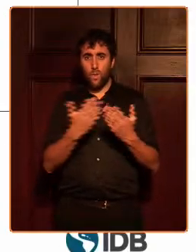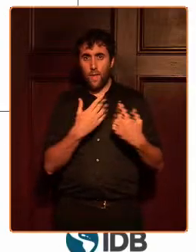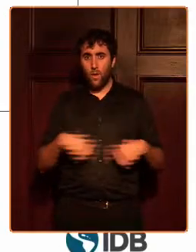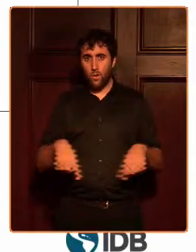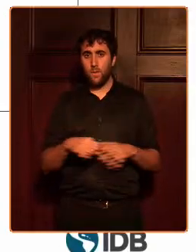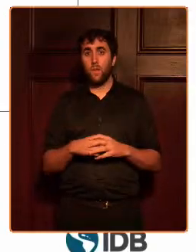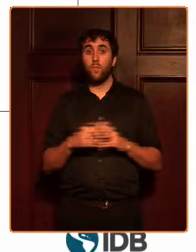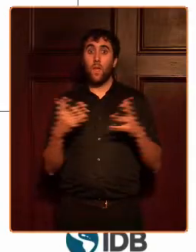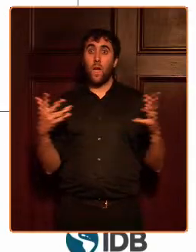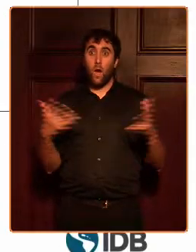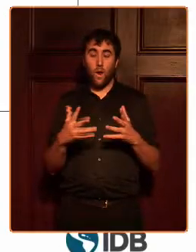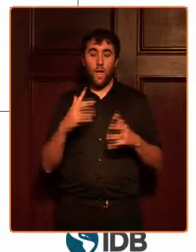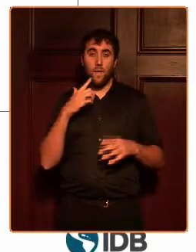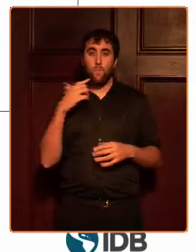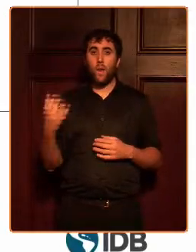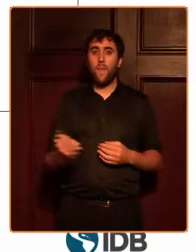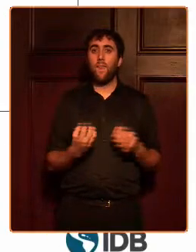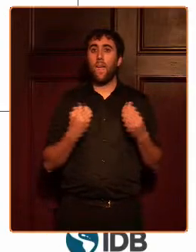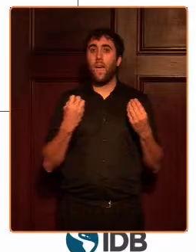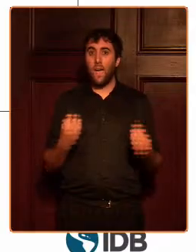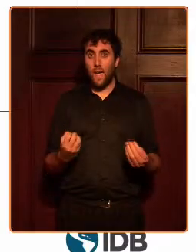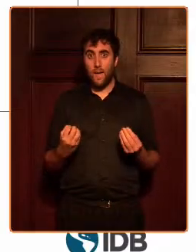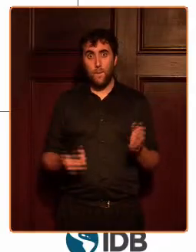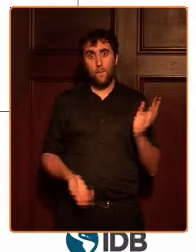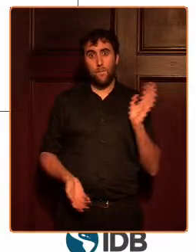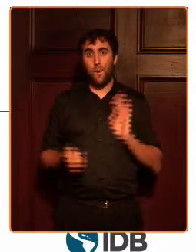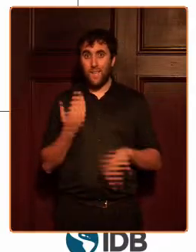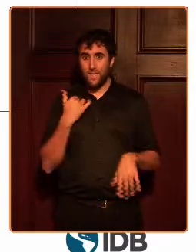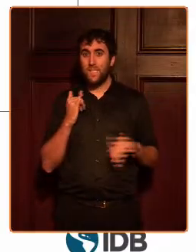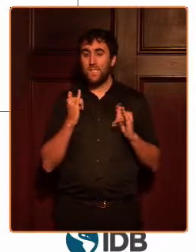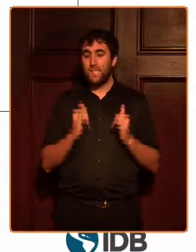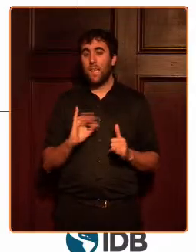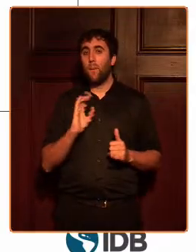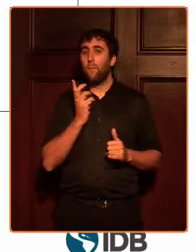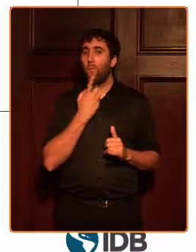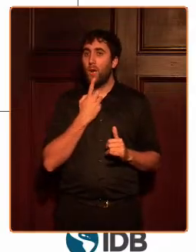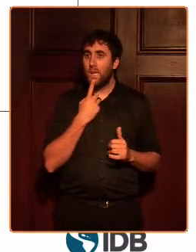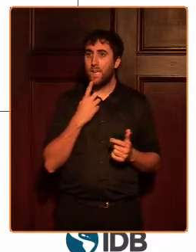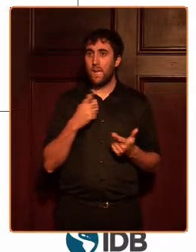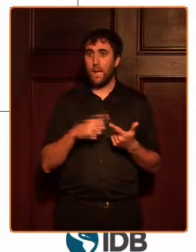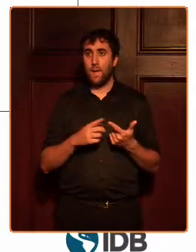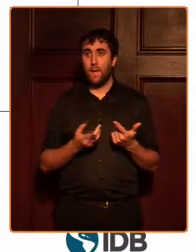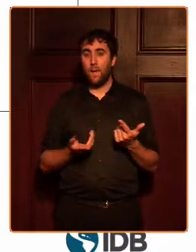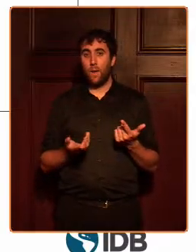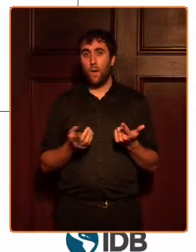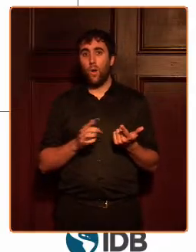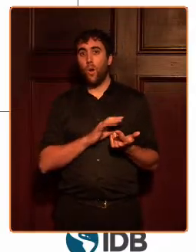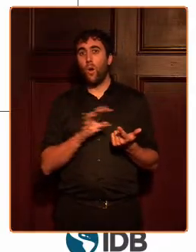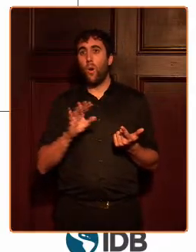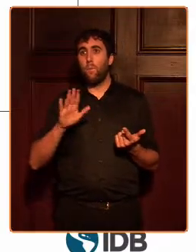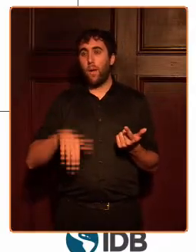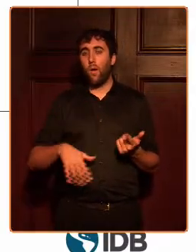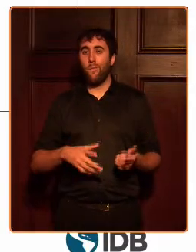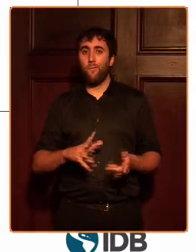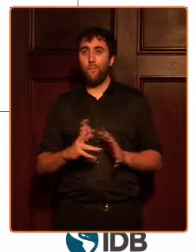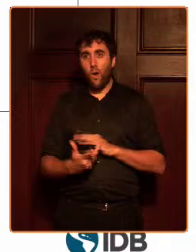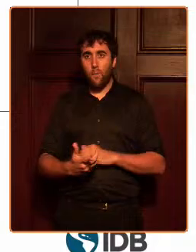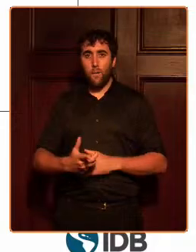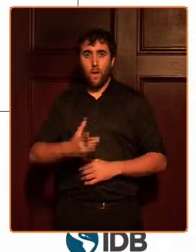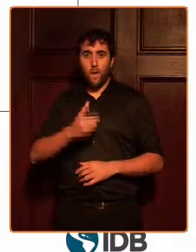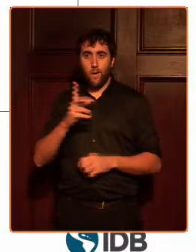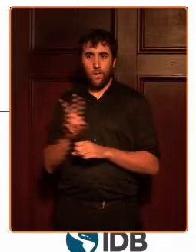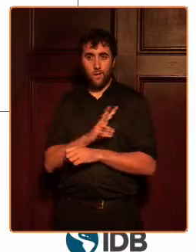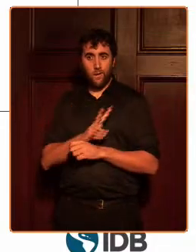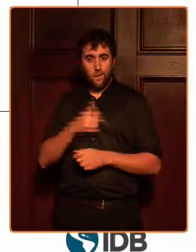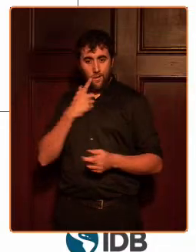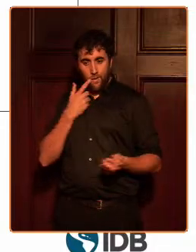es clave es hacer más política y menos policía. En inglés suena mucho